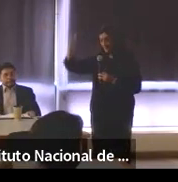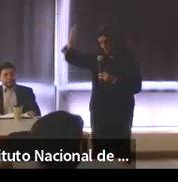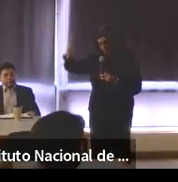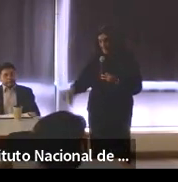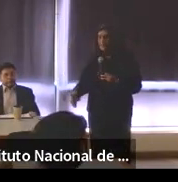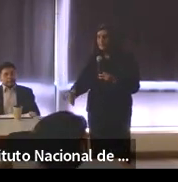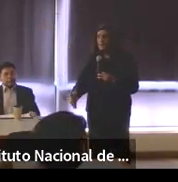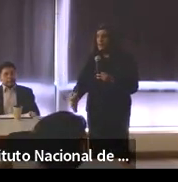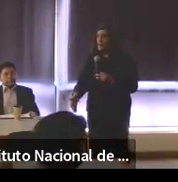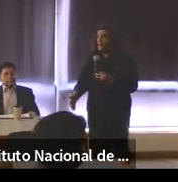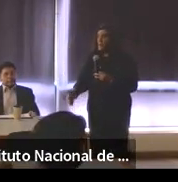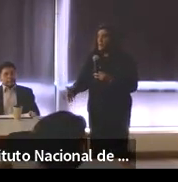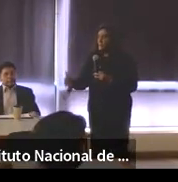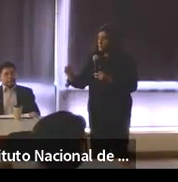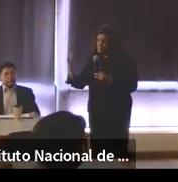tienes bien